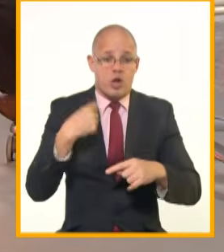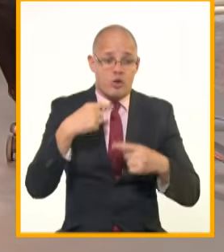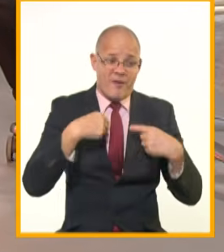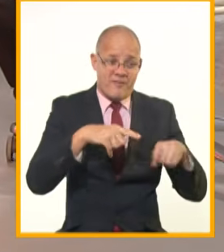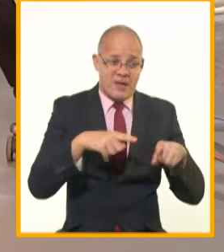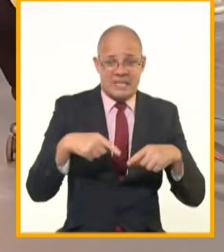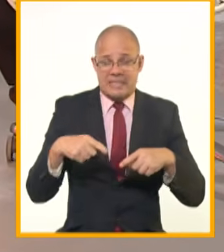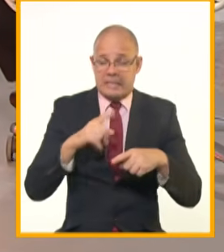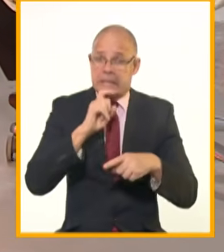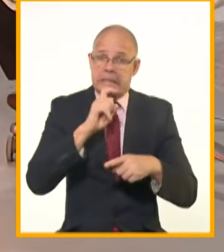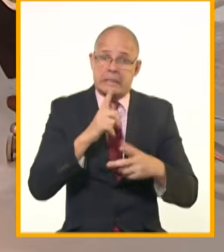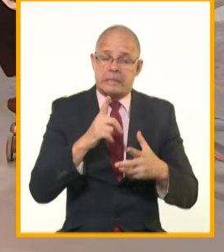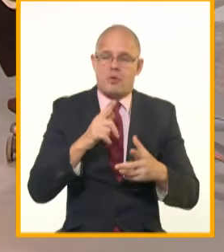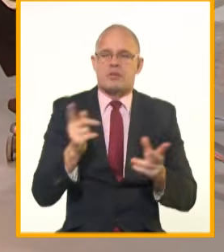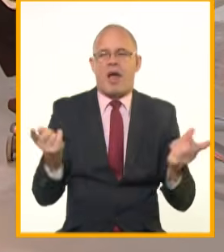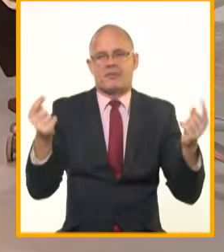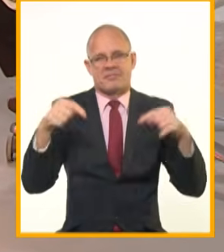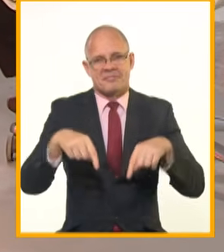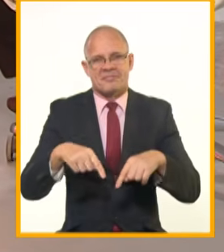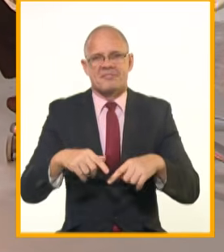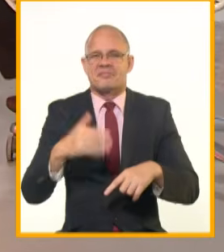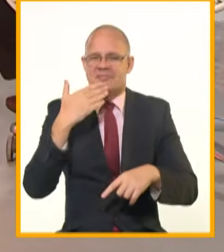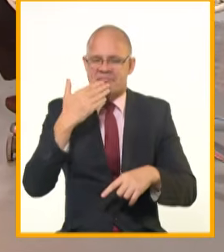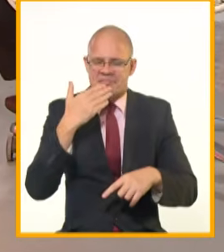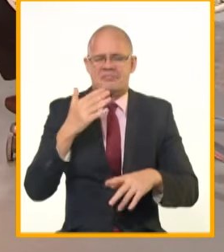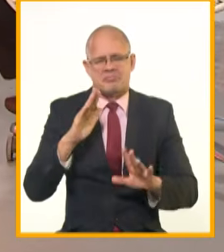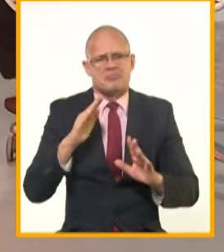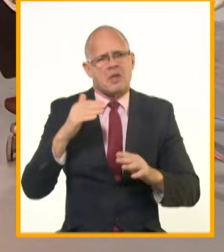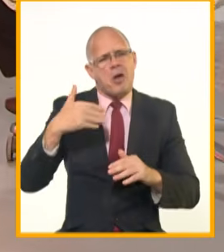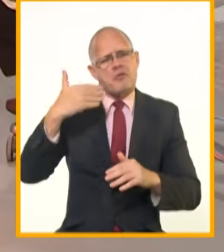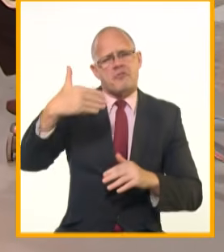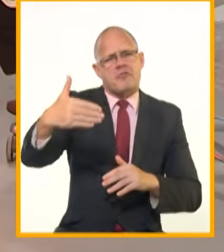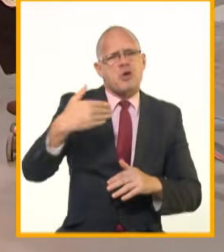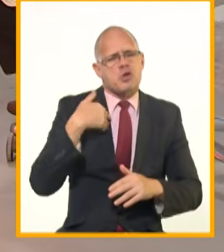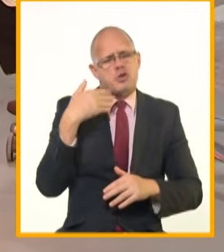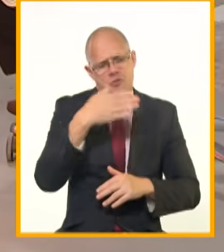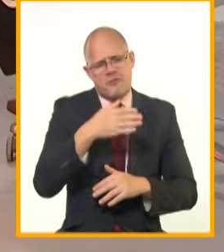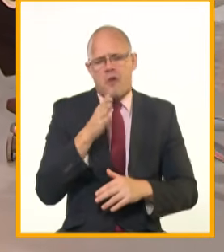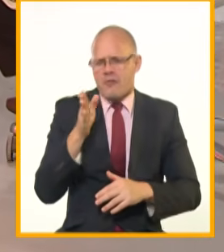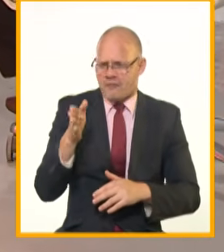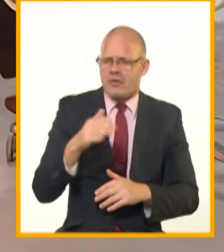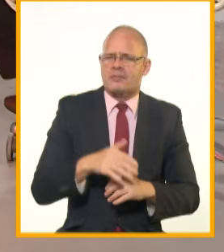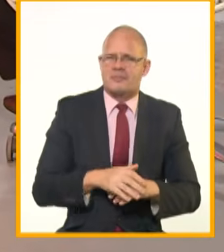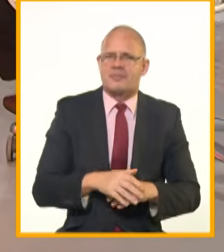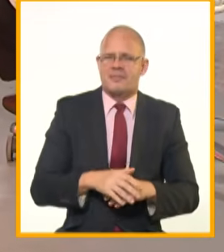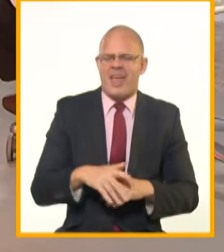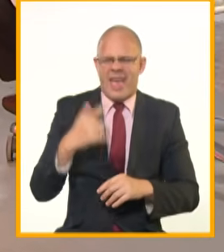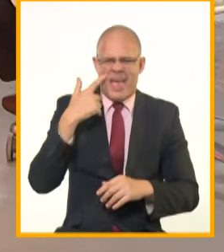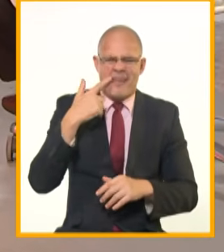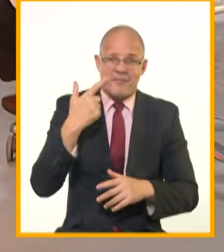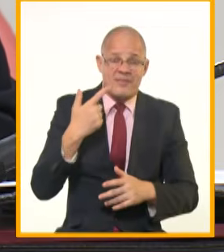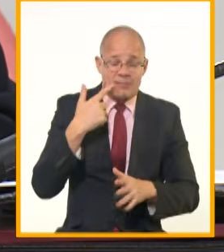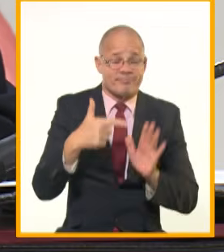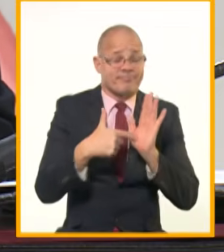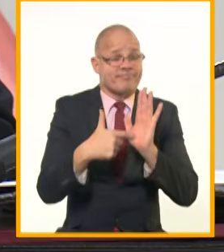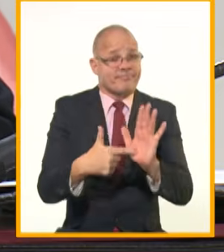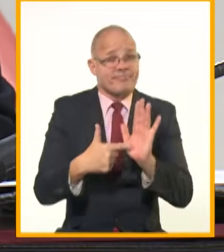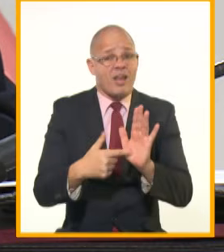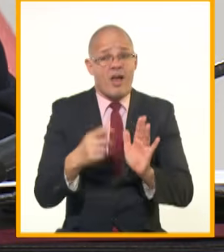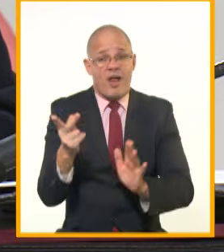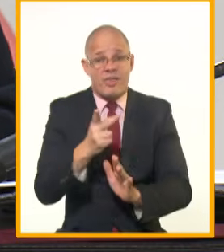los dos territorios, pero sin duda volveremos a Artemisa y volveremos a Mayabeque para reflejar la obra de estos dos